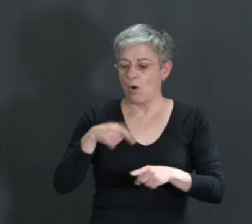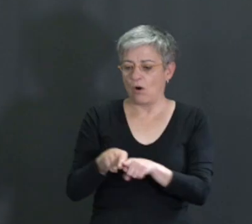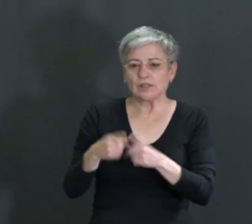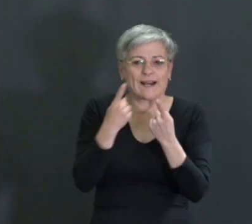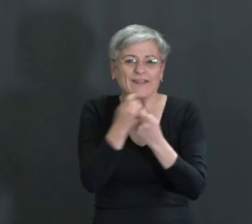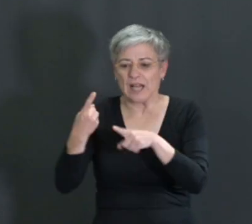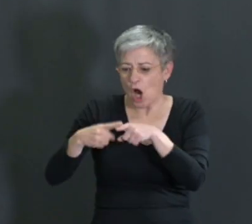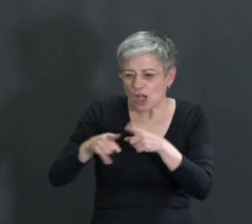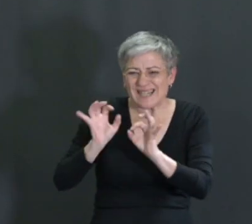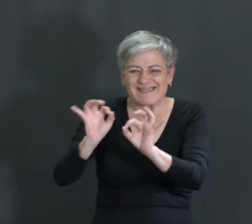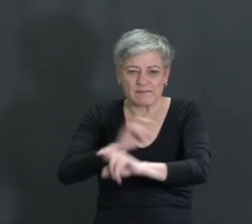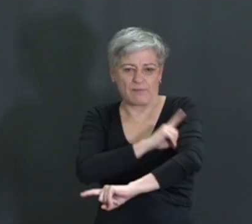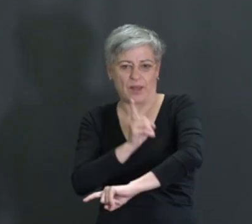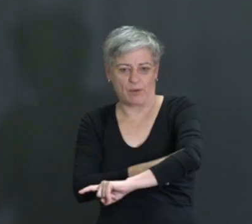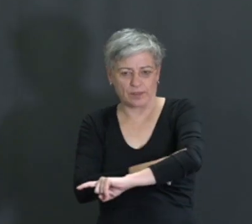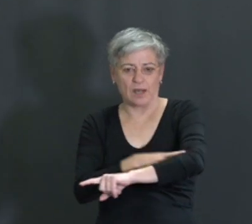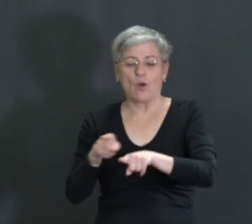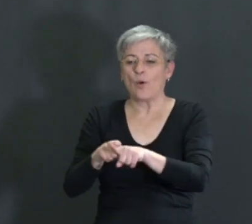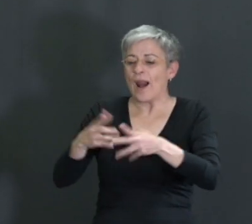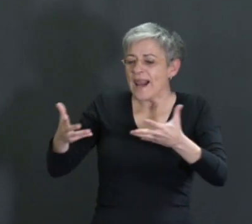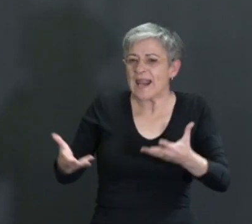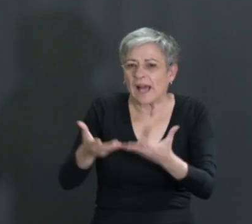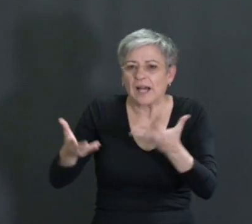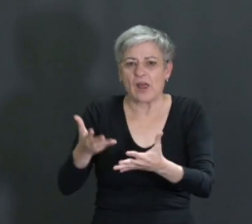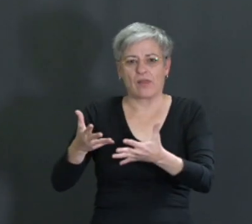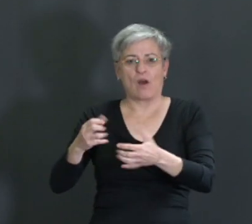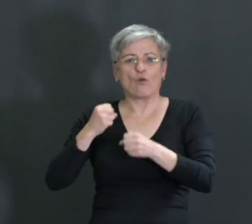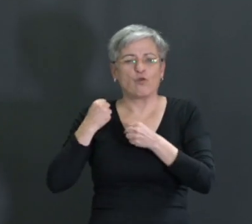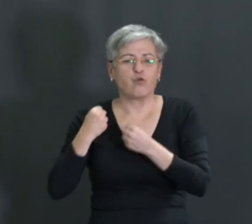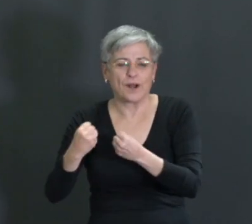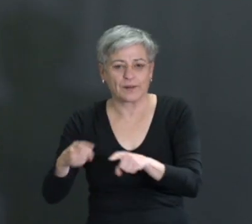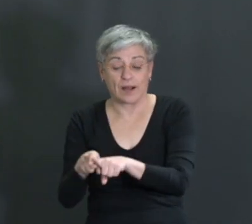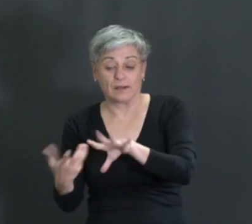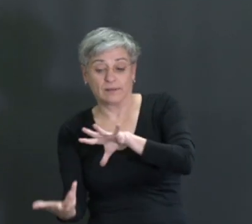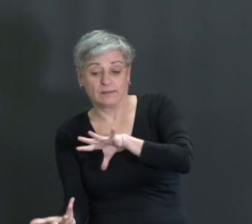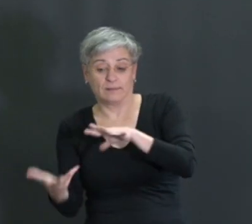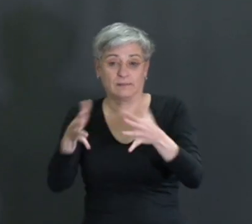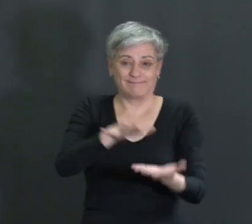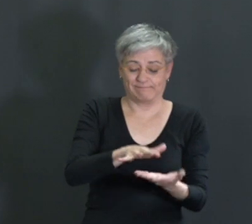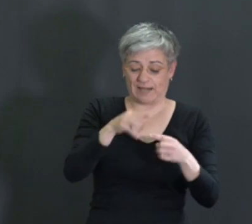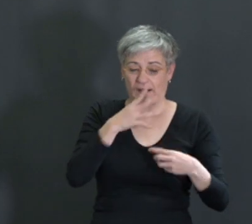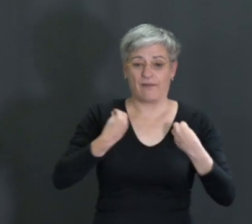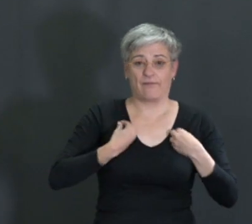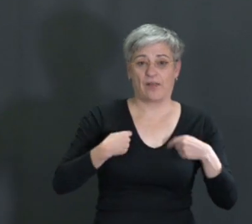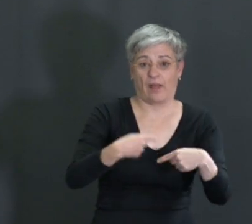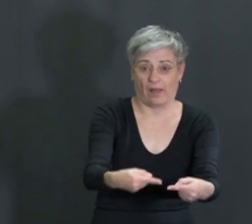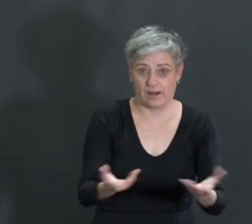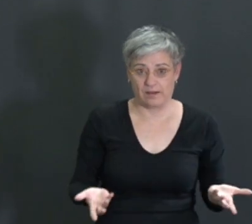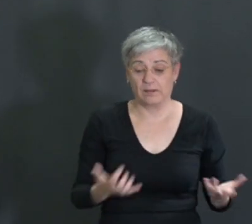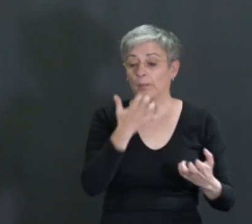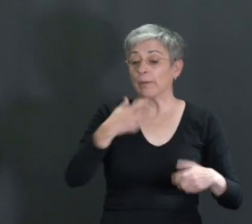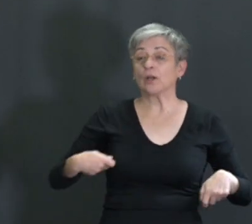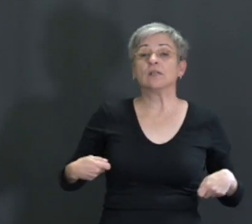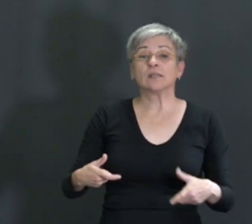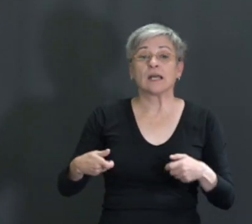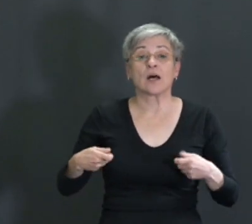potencias grandísimas, una ligereza grandísima, y de eso ha pasado a vida diaria. Las sillas de ruedas, pues las